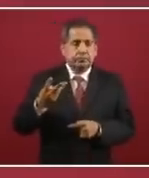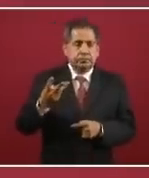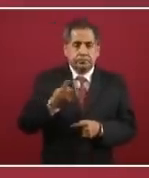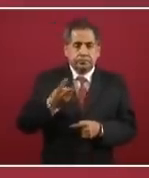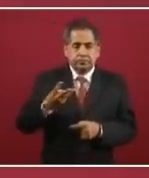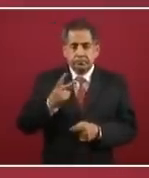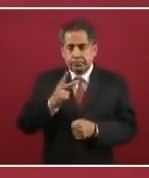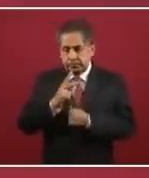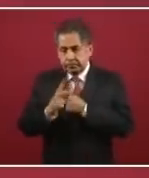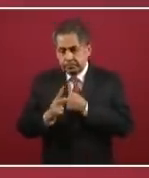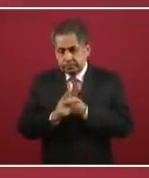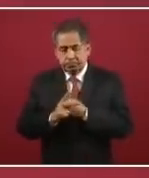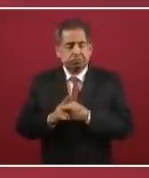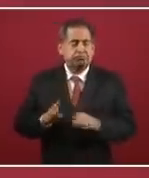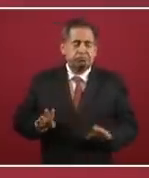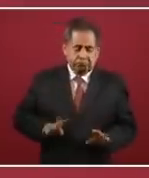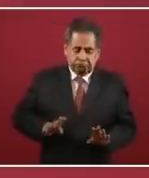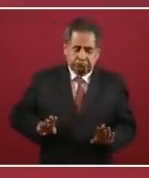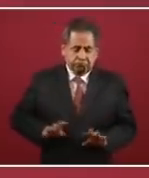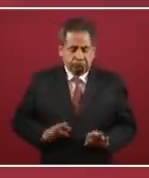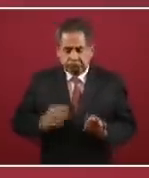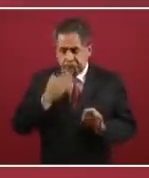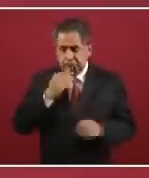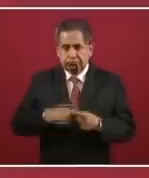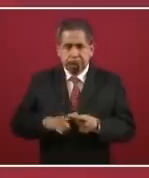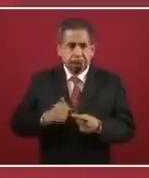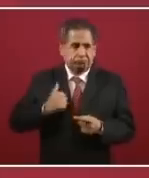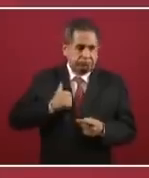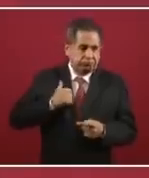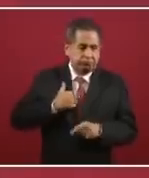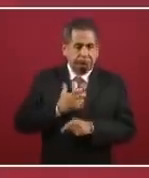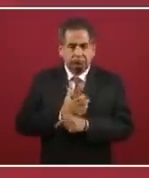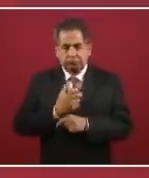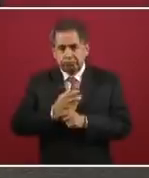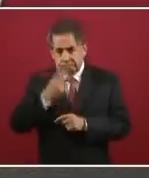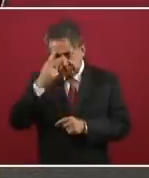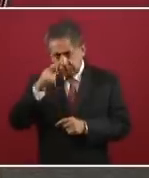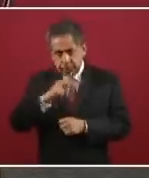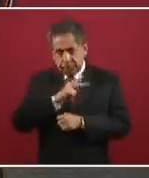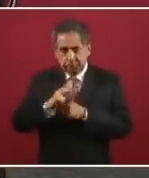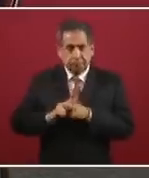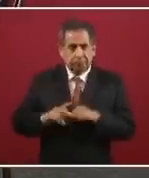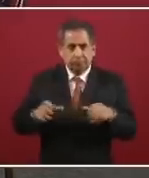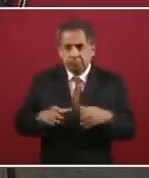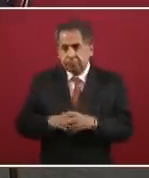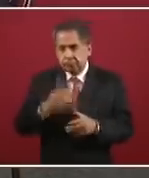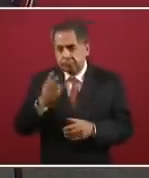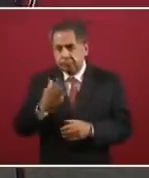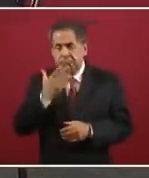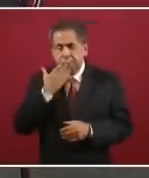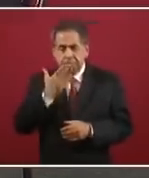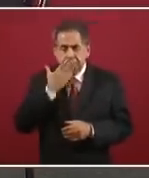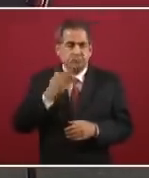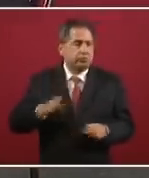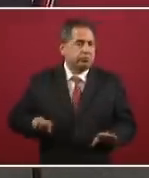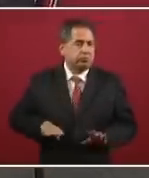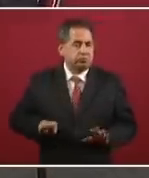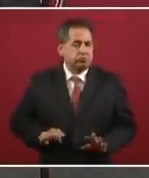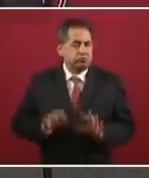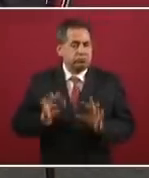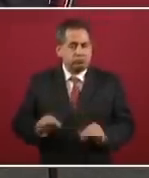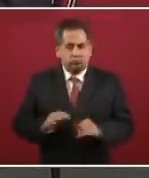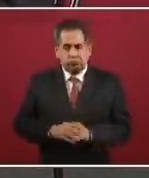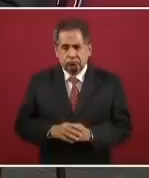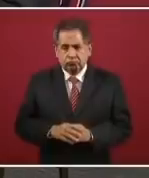economías, a los tres pueblos, a las tres naciones. Hay ese ambiente